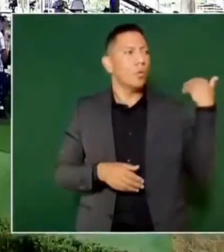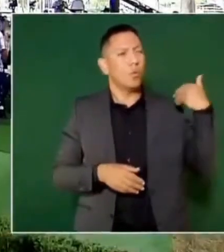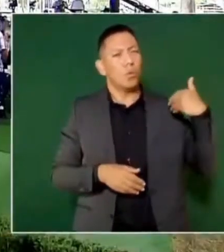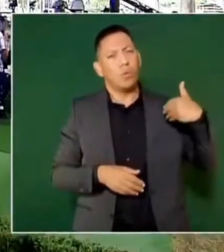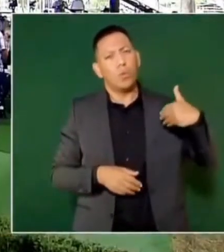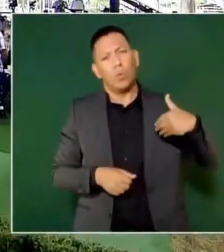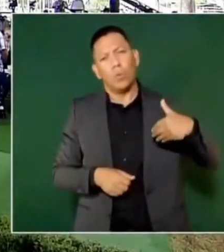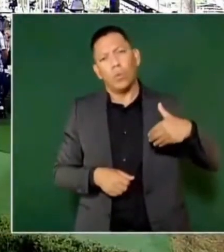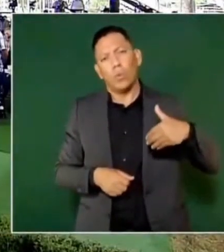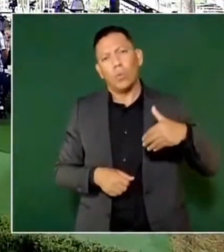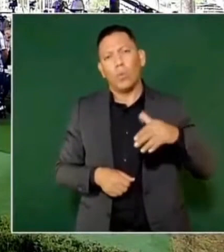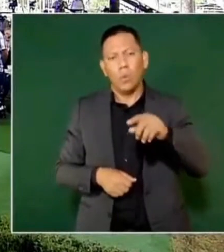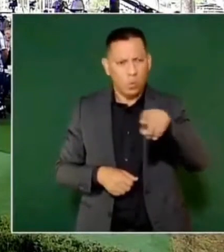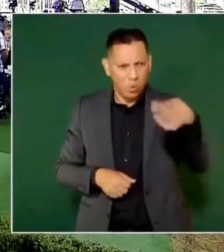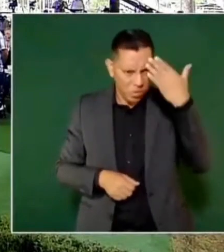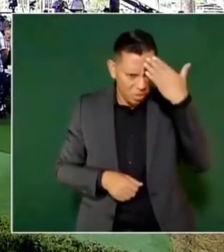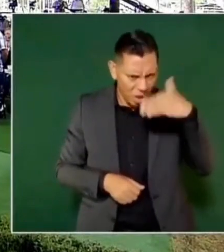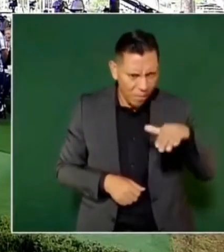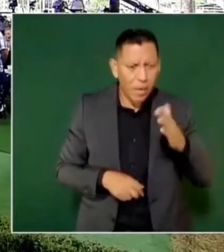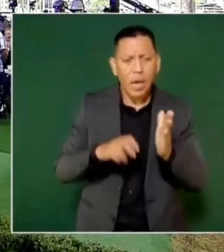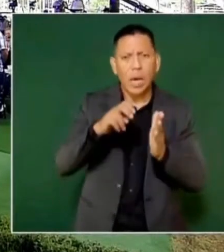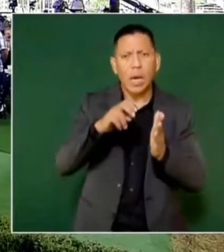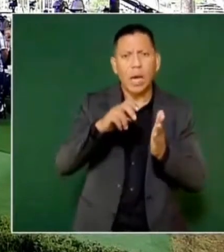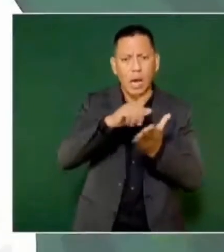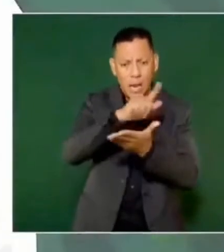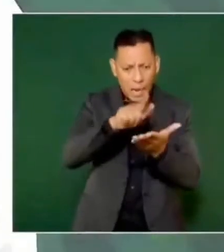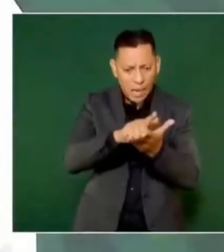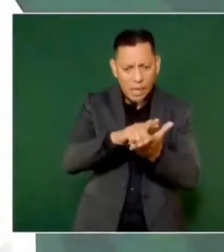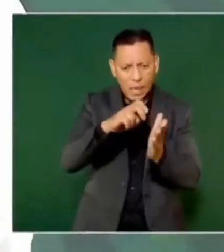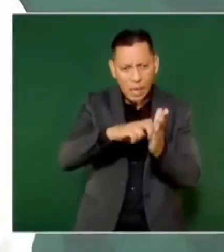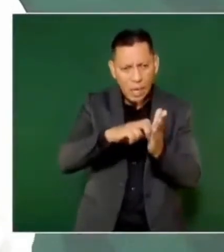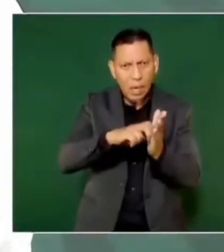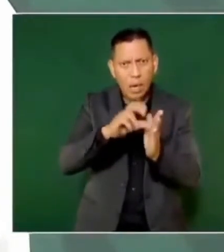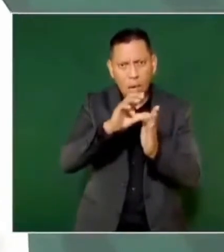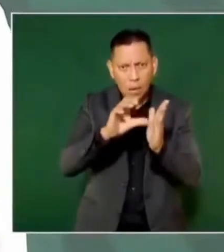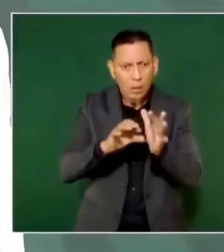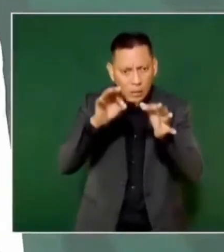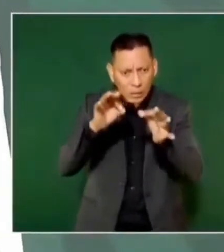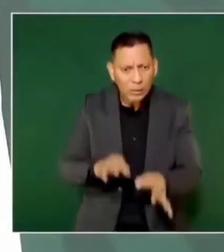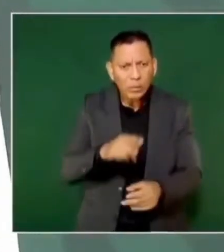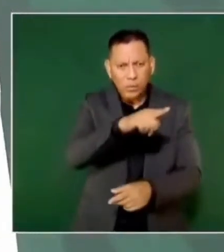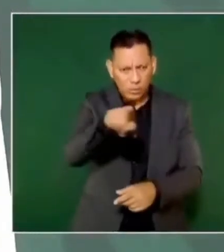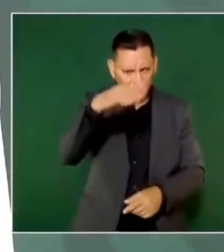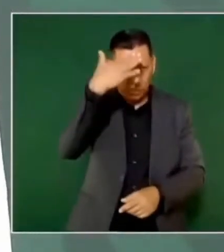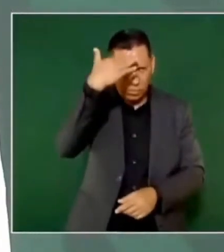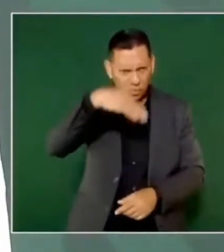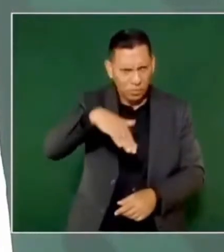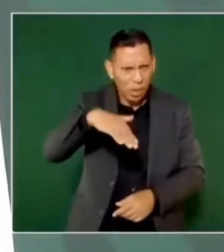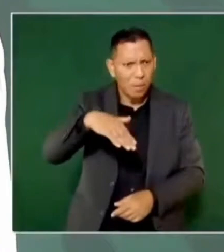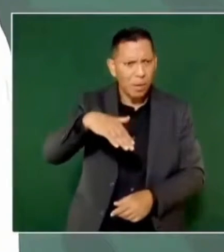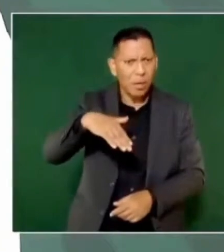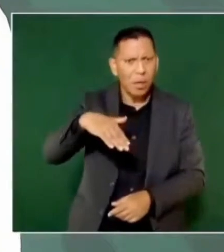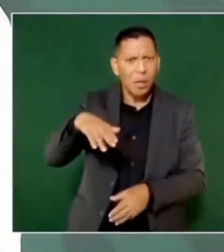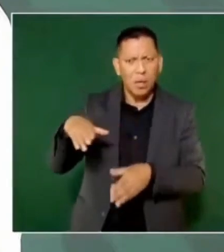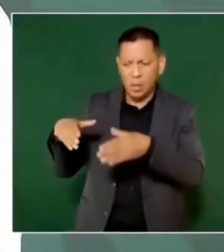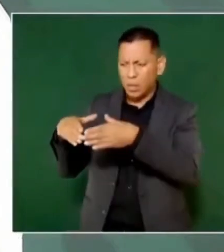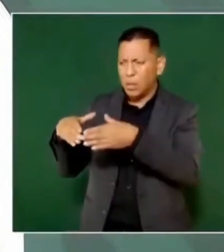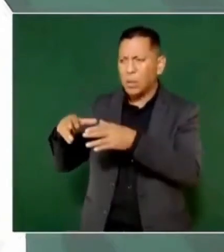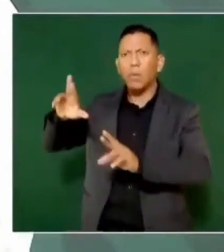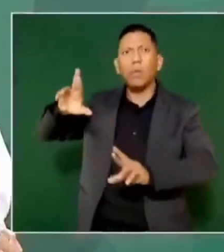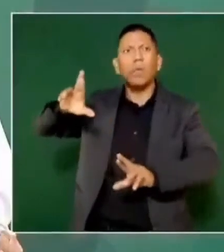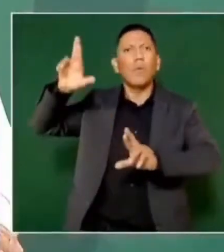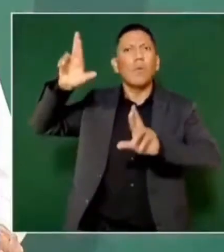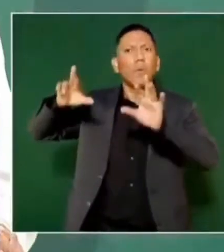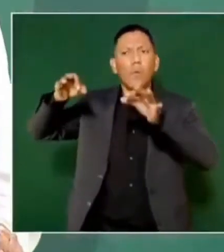sabía que para reformar la Constitución se necesitaba de mayoría calificada?